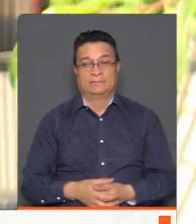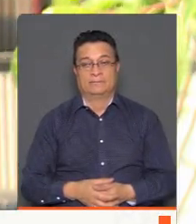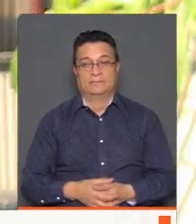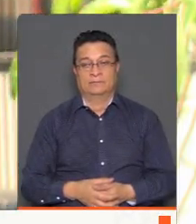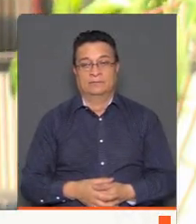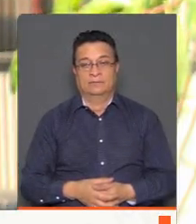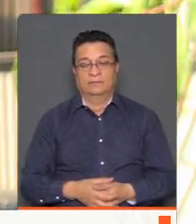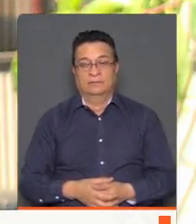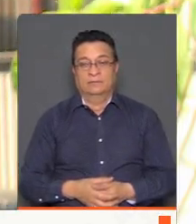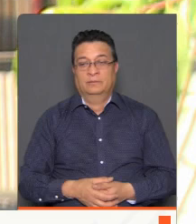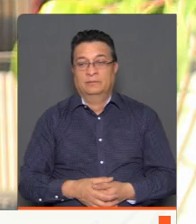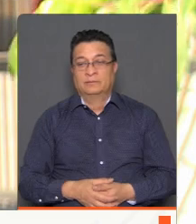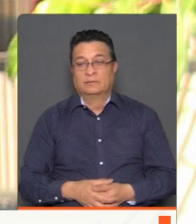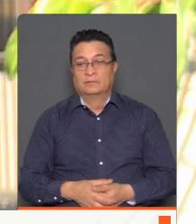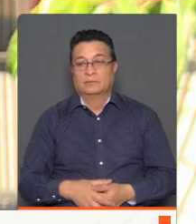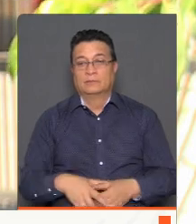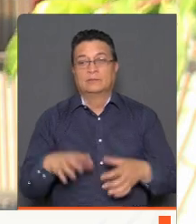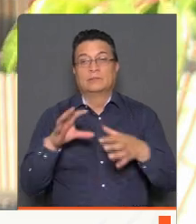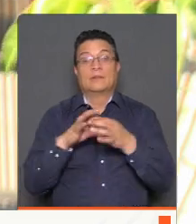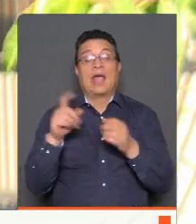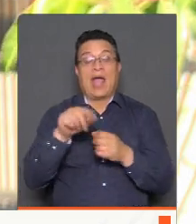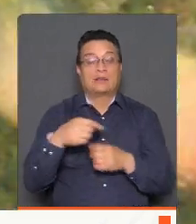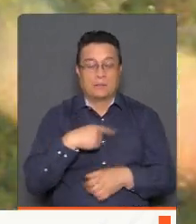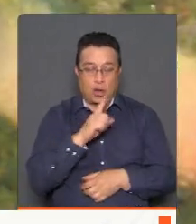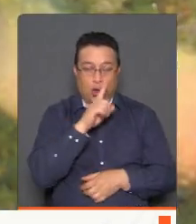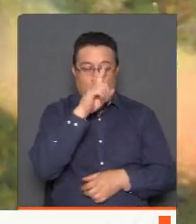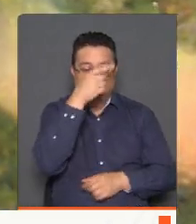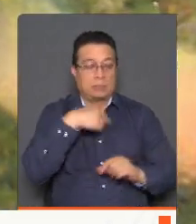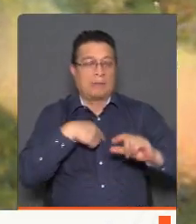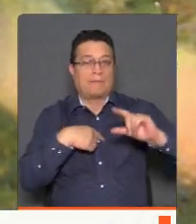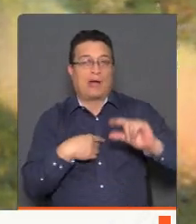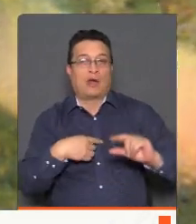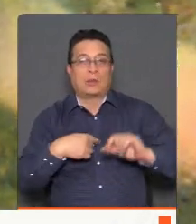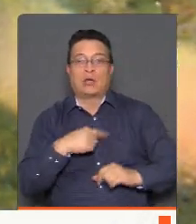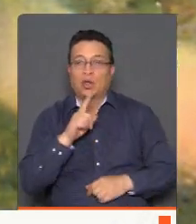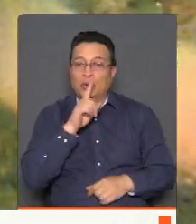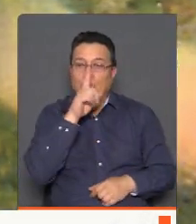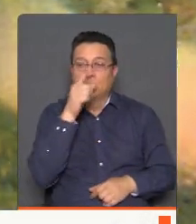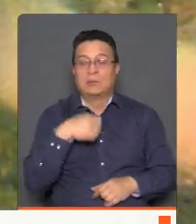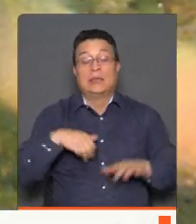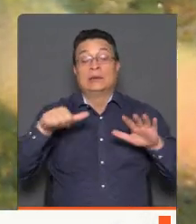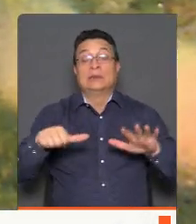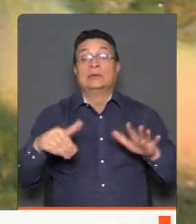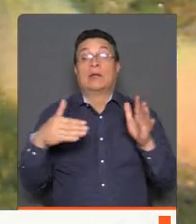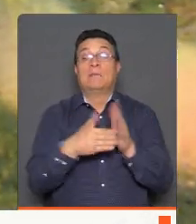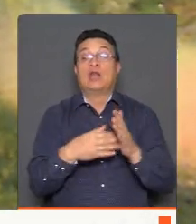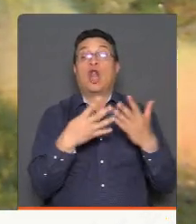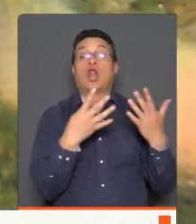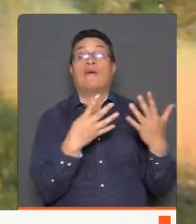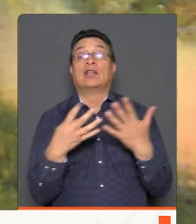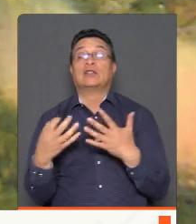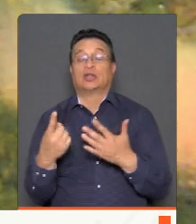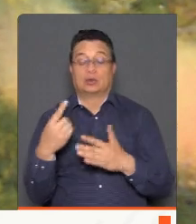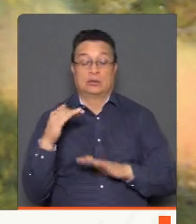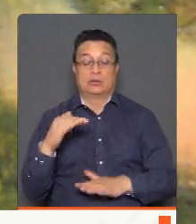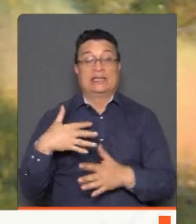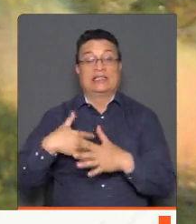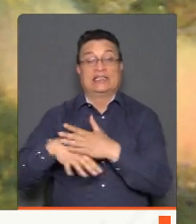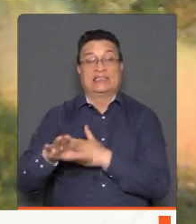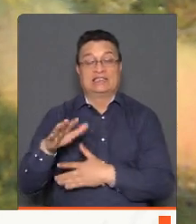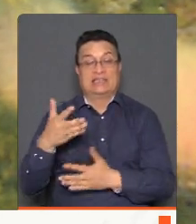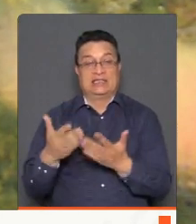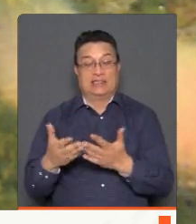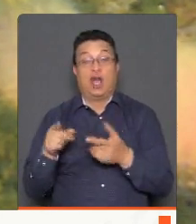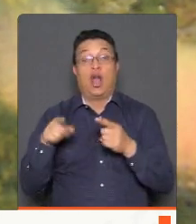igual se va acostumbrando con este precio que uno tiene. Pago 16.900 pesos por un cilindro de 15 kilos que en el mercado